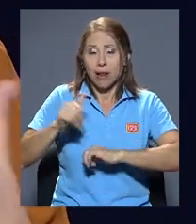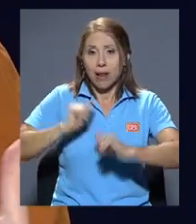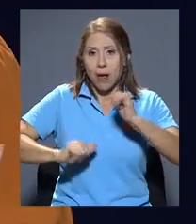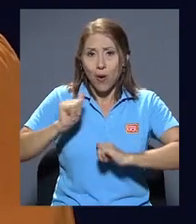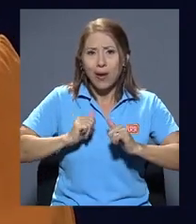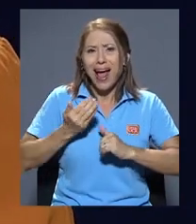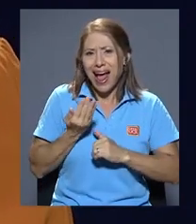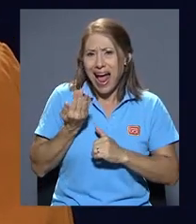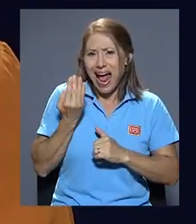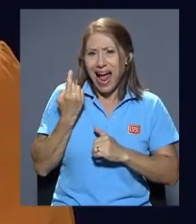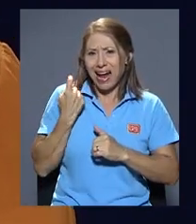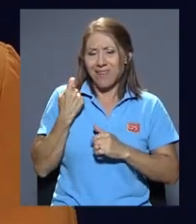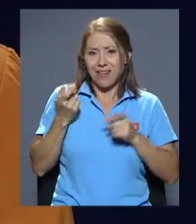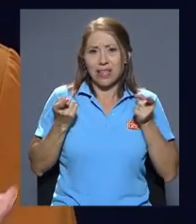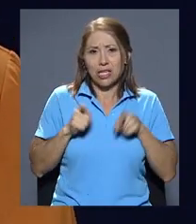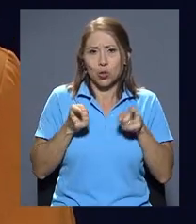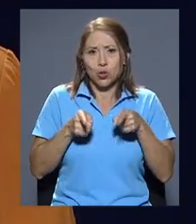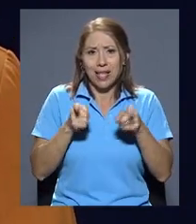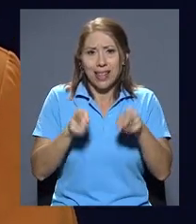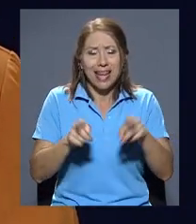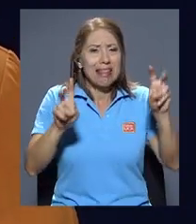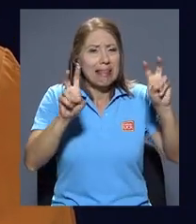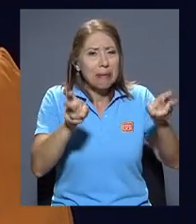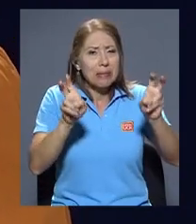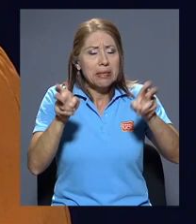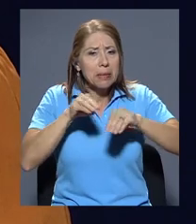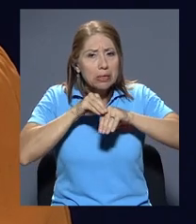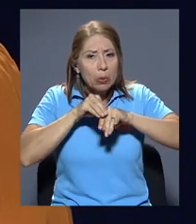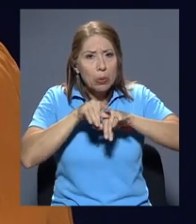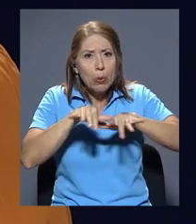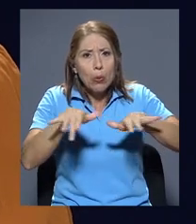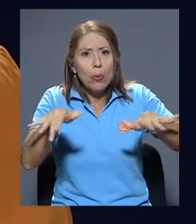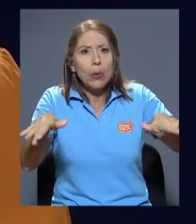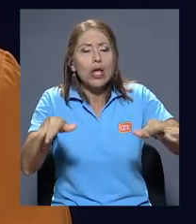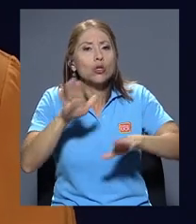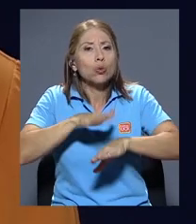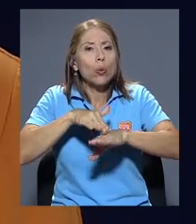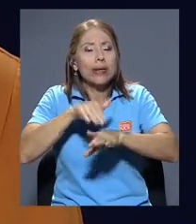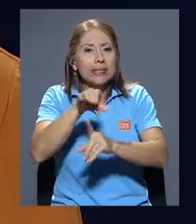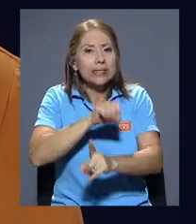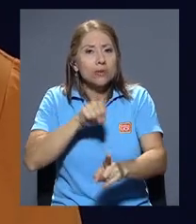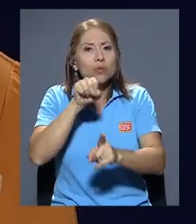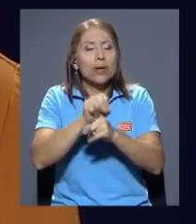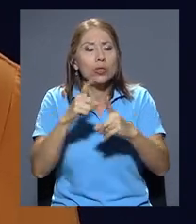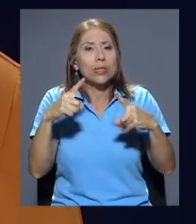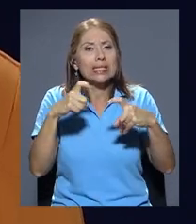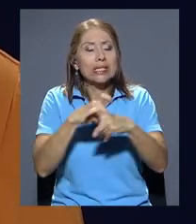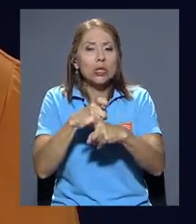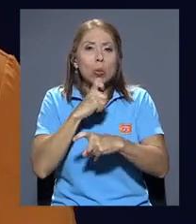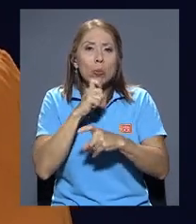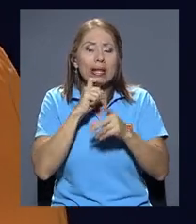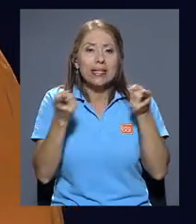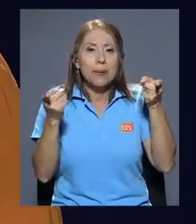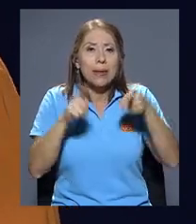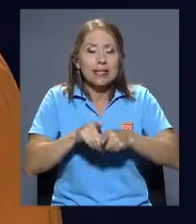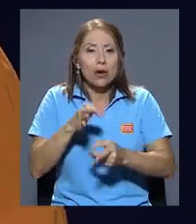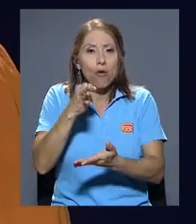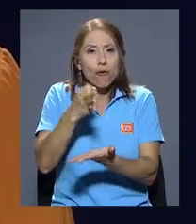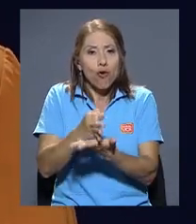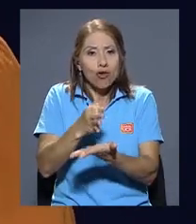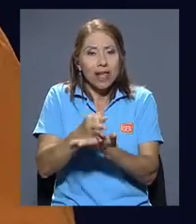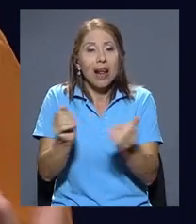de suceder ciertas difusiones de contenidos, de situaciones complicadas que se dieron en la frontera